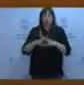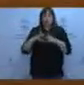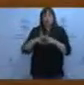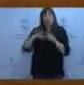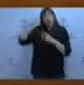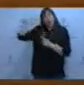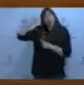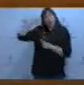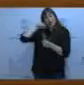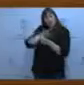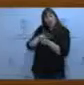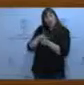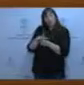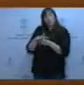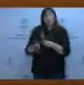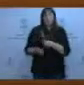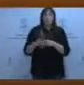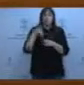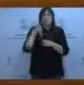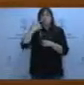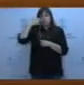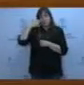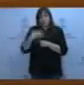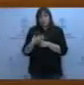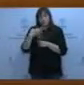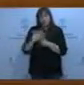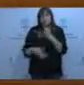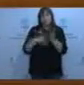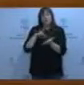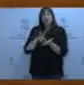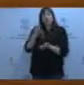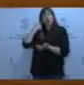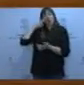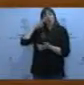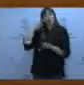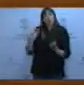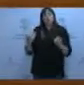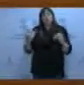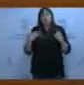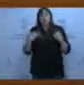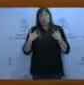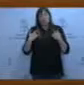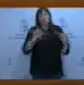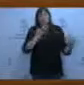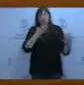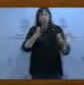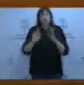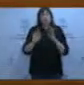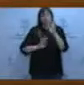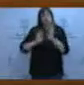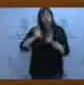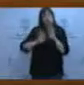Sí es cierto también, porque así lo han puesto de manifiesto los expertos, que al 90% de los